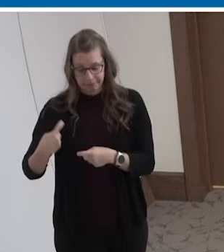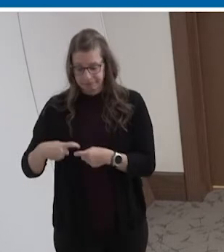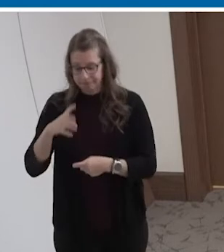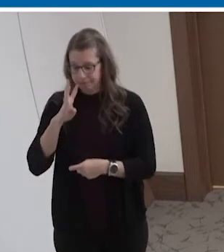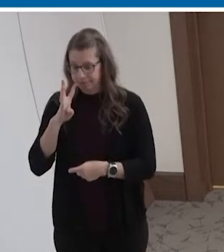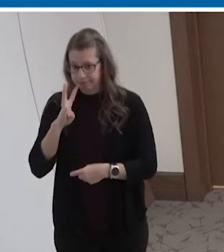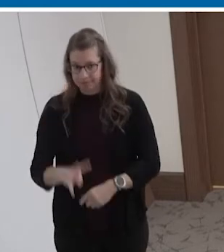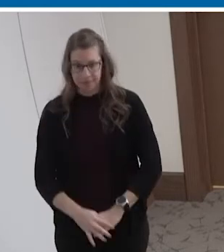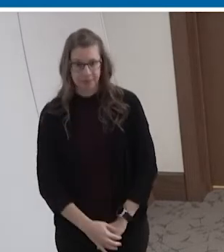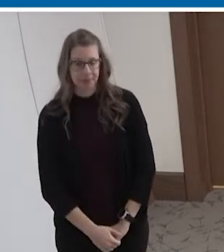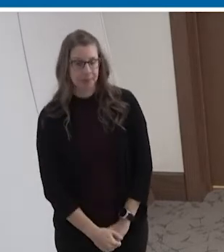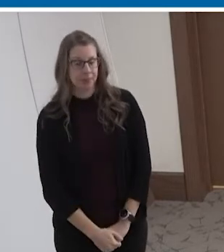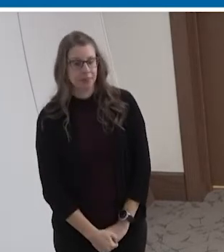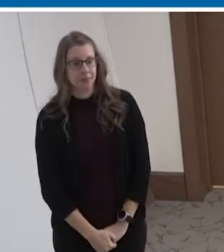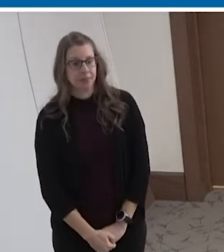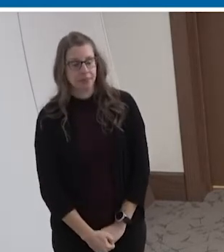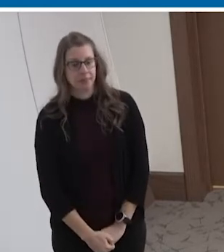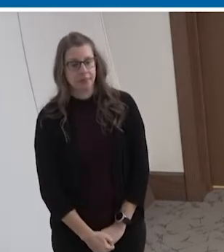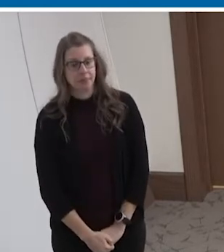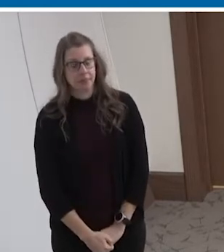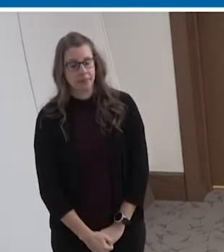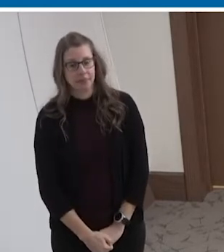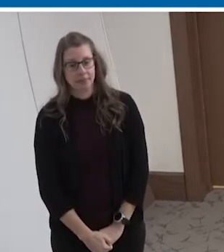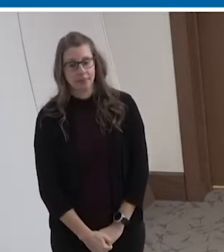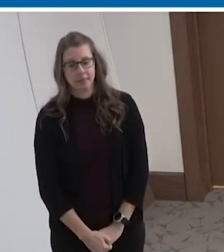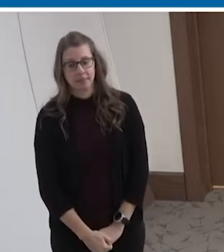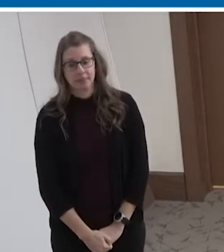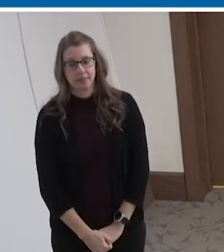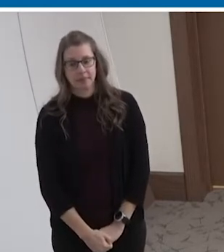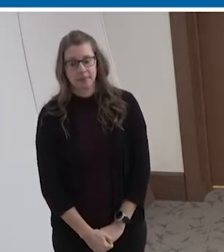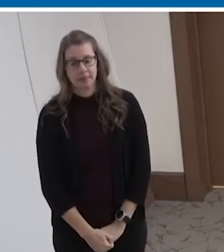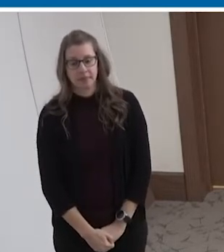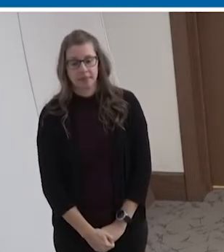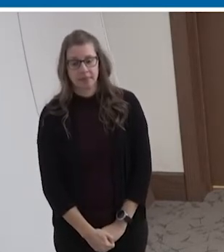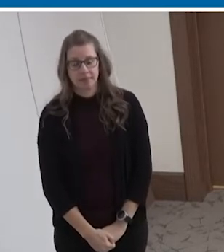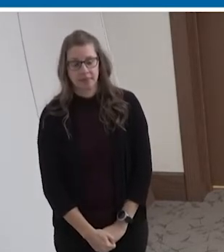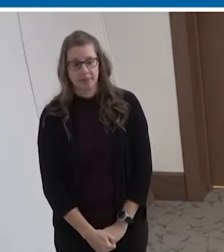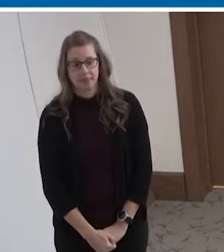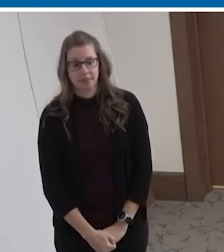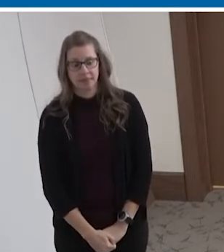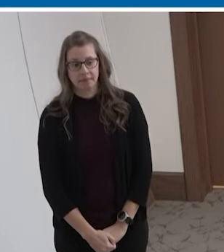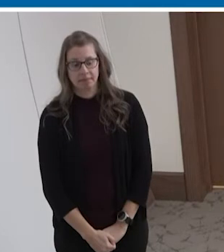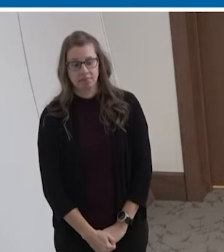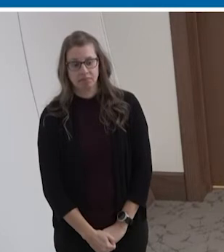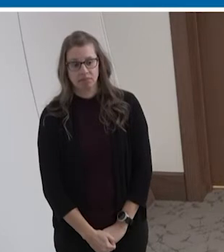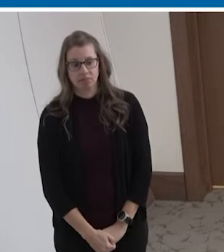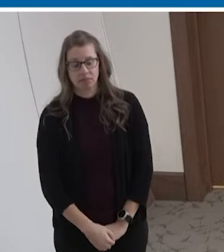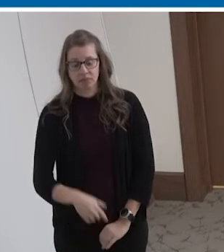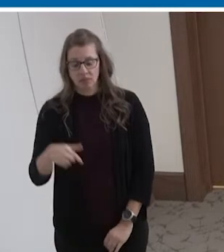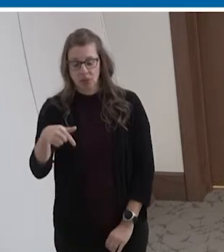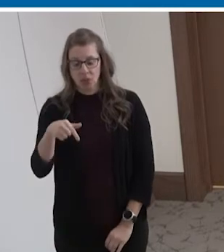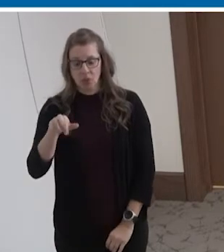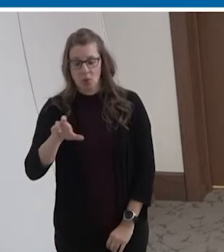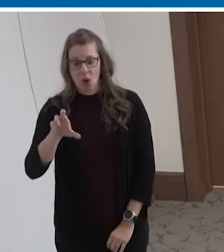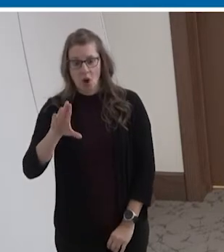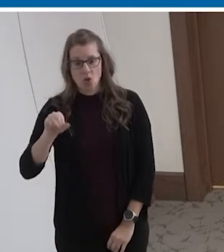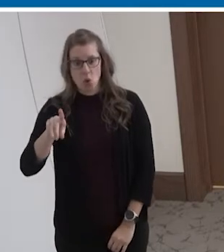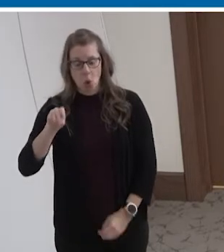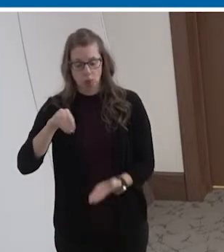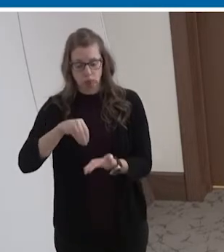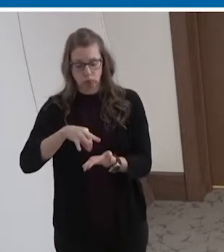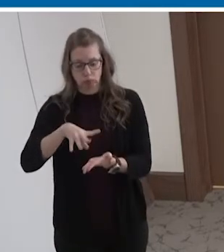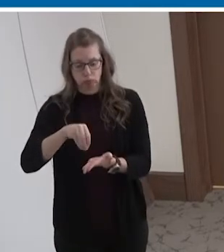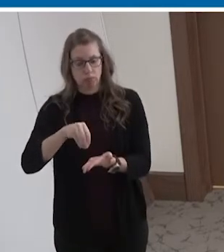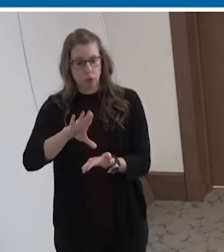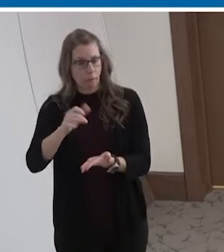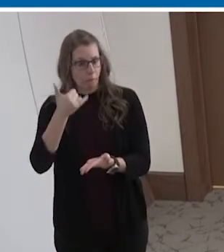que sucedería si usted está de acuerdo a ser parte del estudio. And this is a QR code that you can use on your